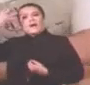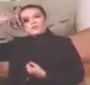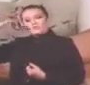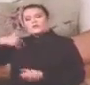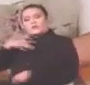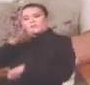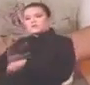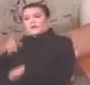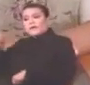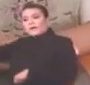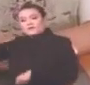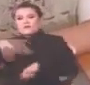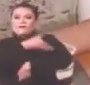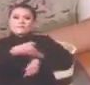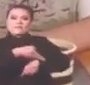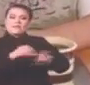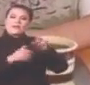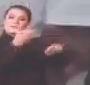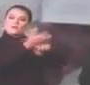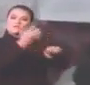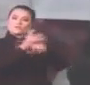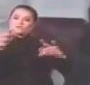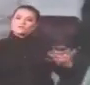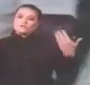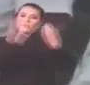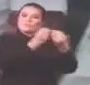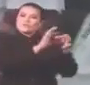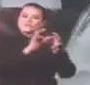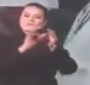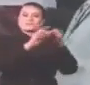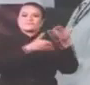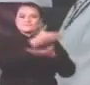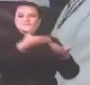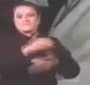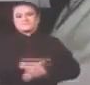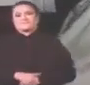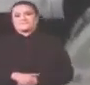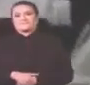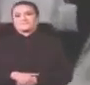nuestros adultos mayores se reúnen con sus seres queridos en Estados Unidos.